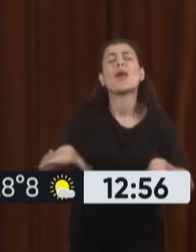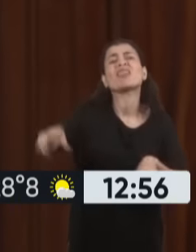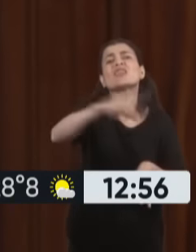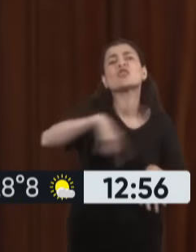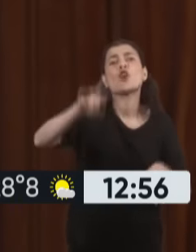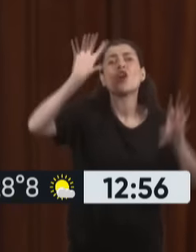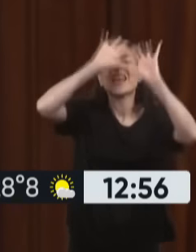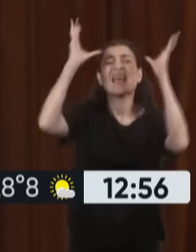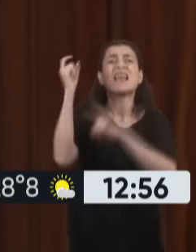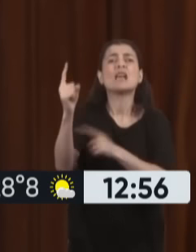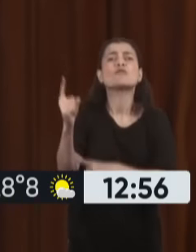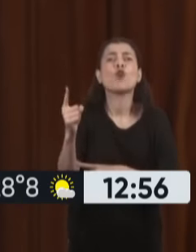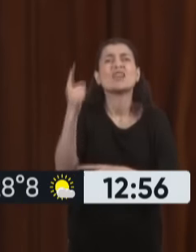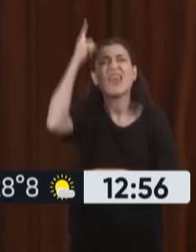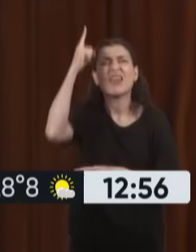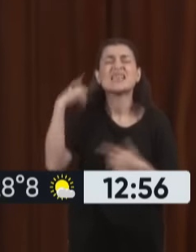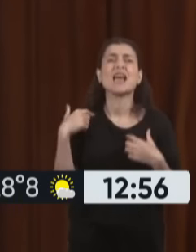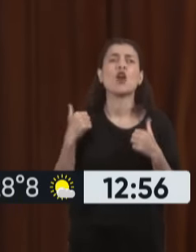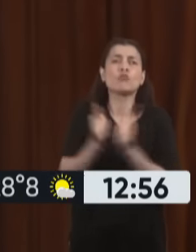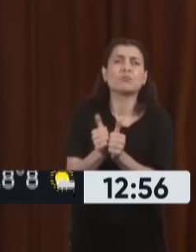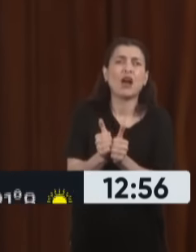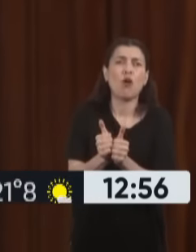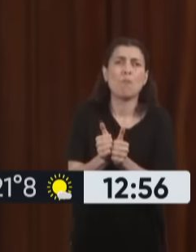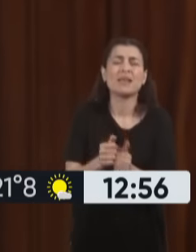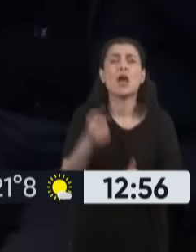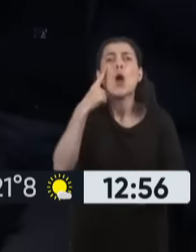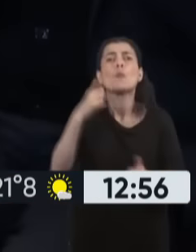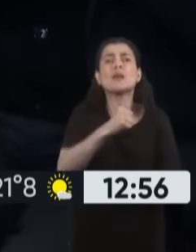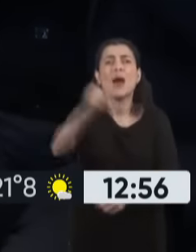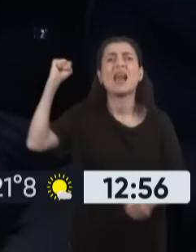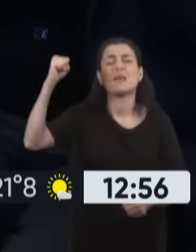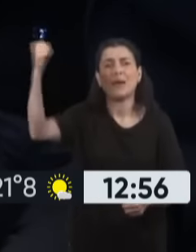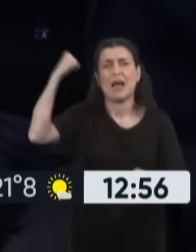del cielo los acompañe. ¡Viva la libertad, carajo! Muchas gracias.